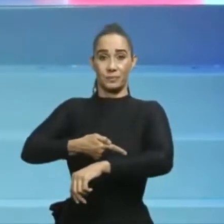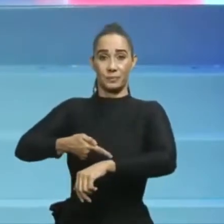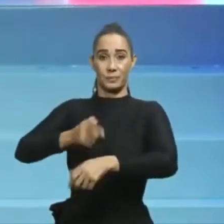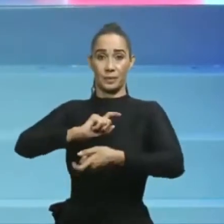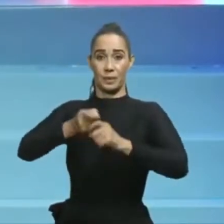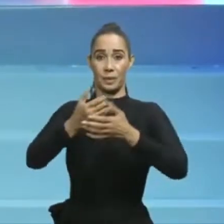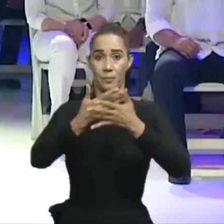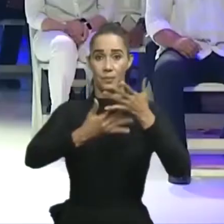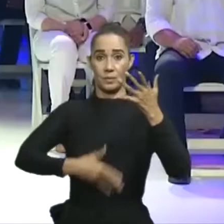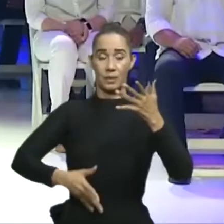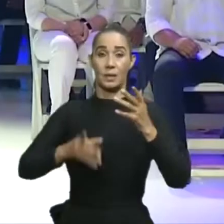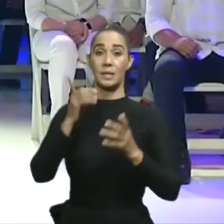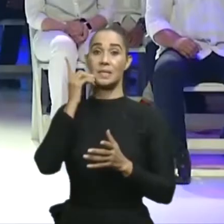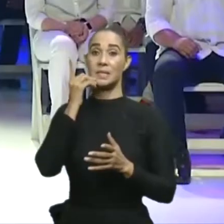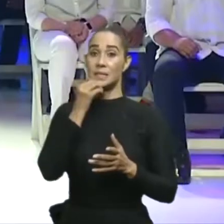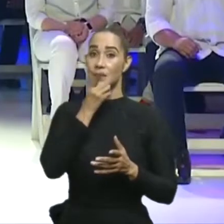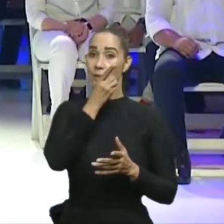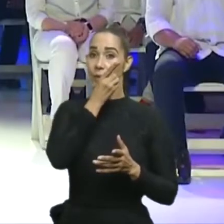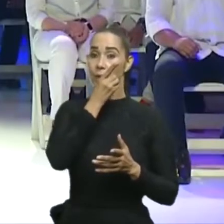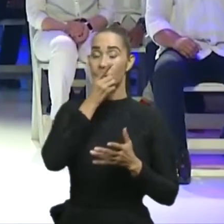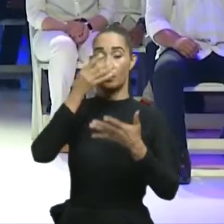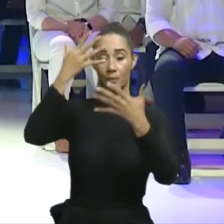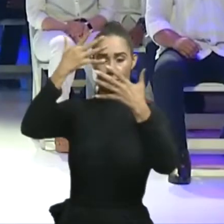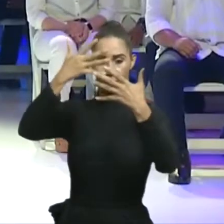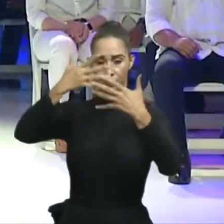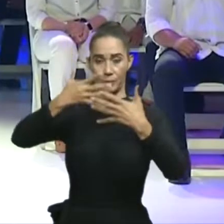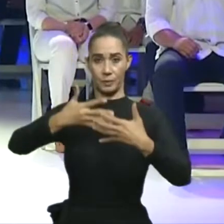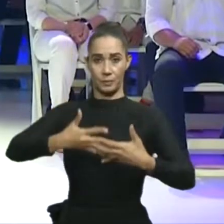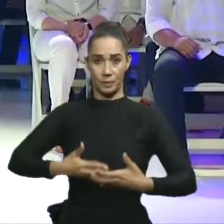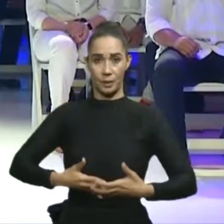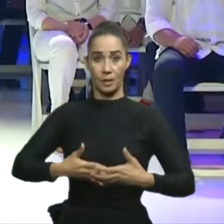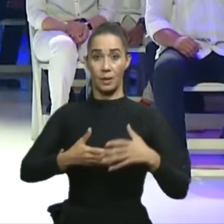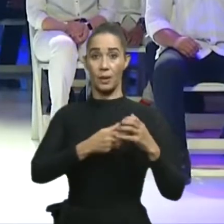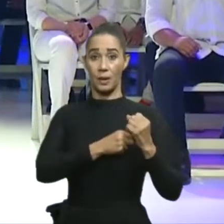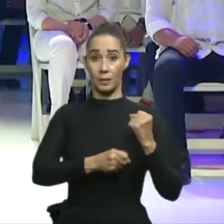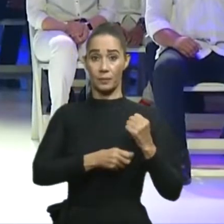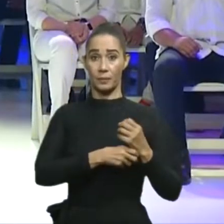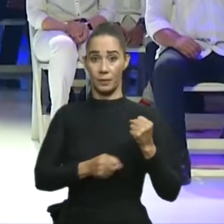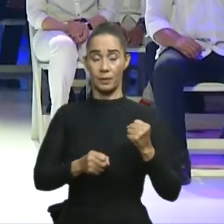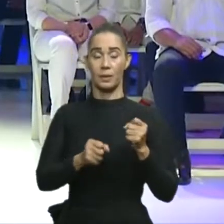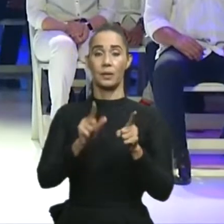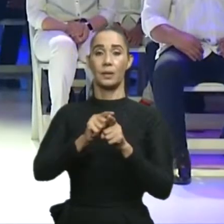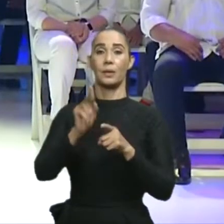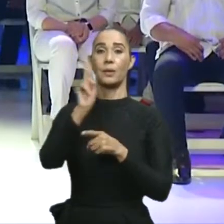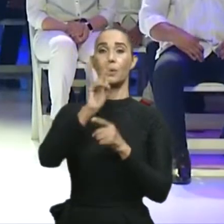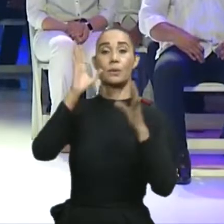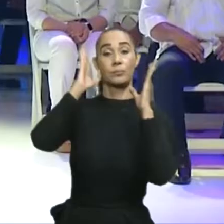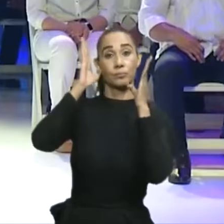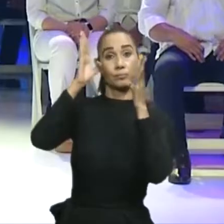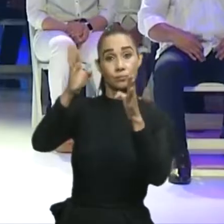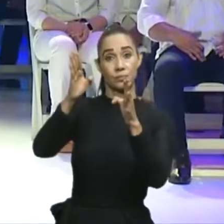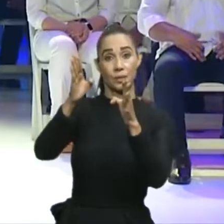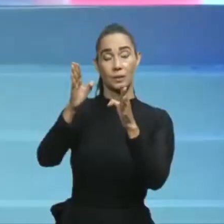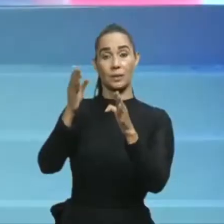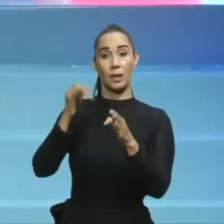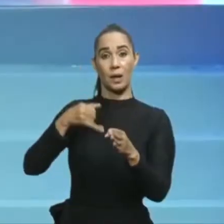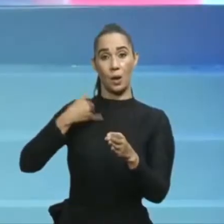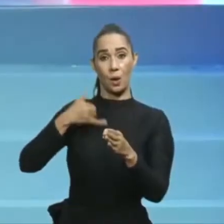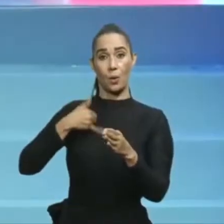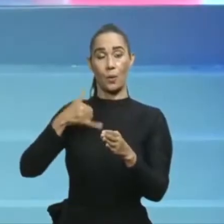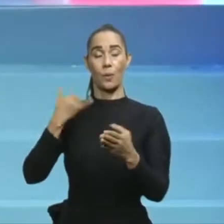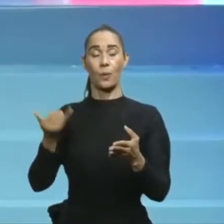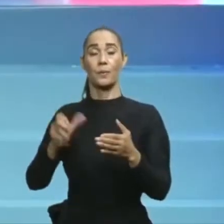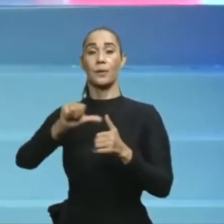odontológicas en áreas de imágenes diagnósticas en salas de lactancia unidades de atención integral a adolescentes